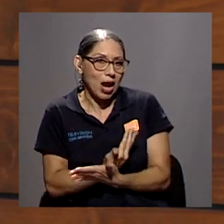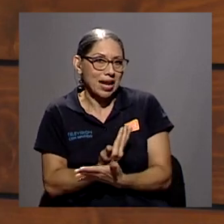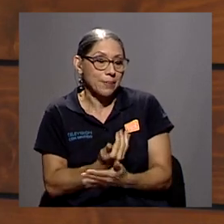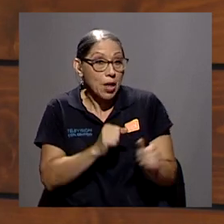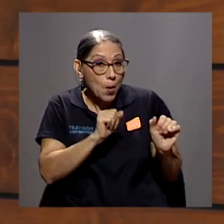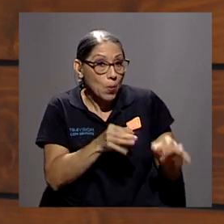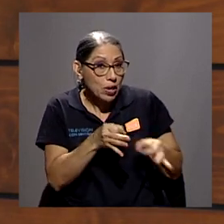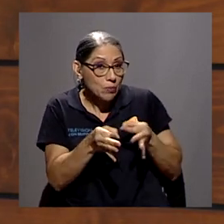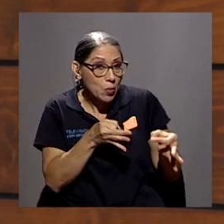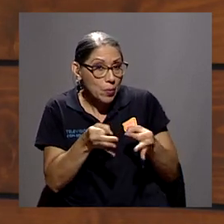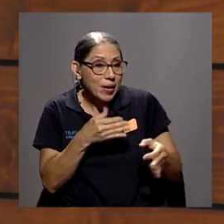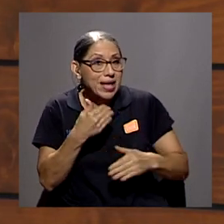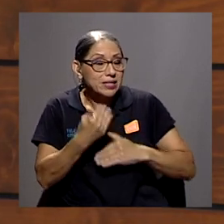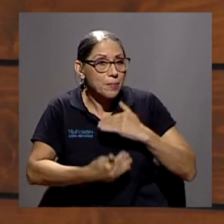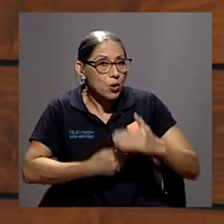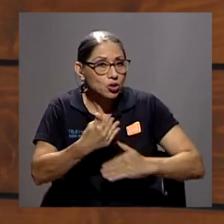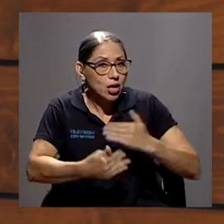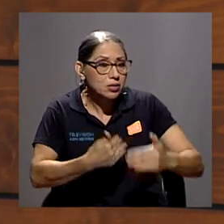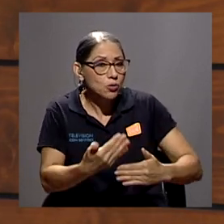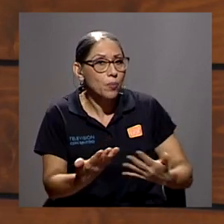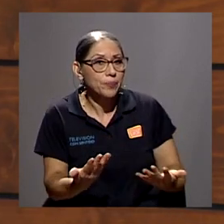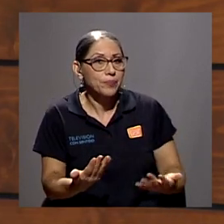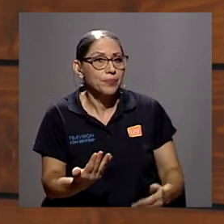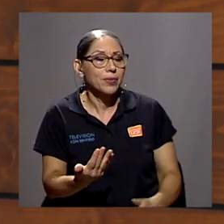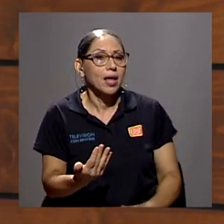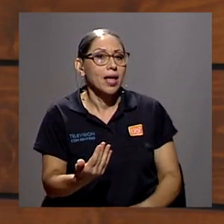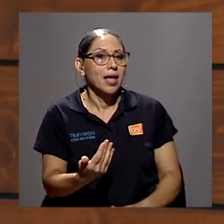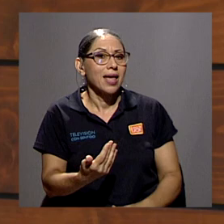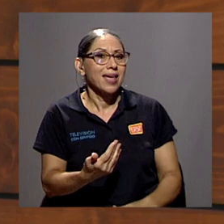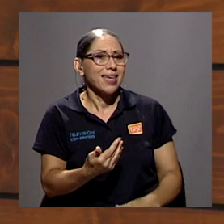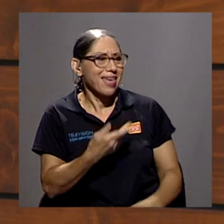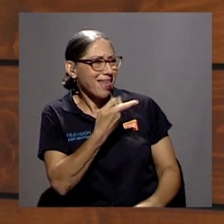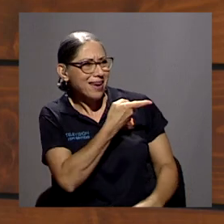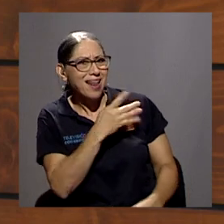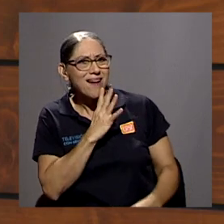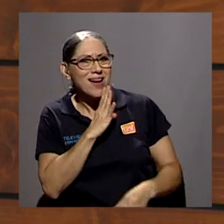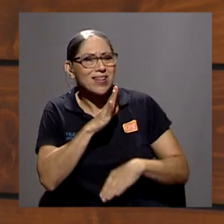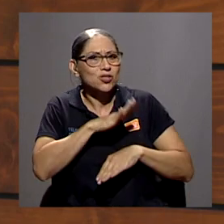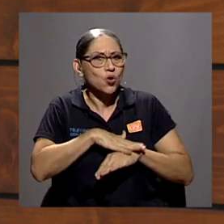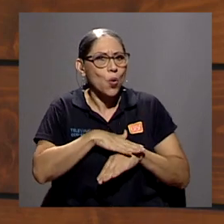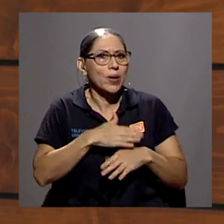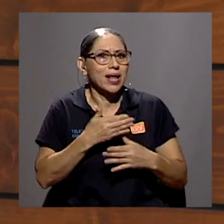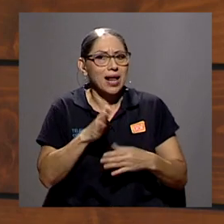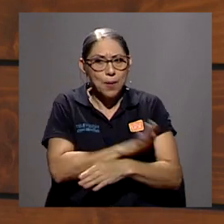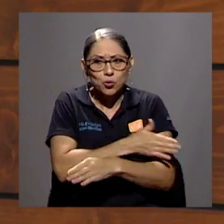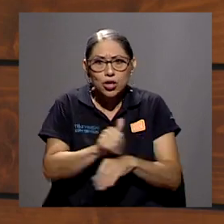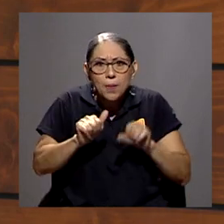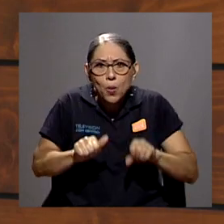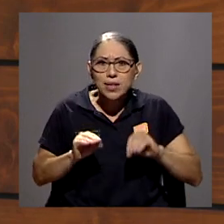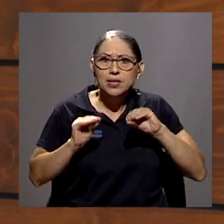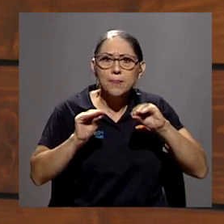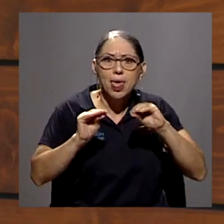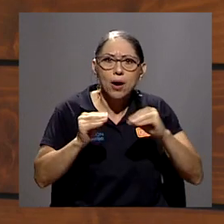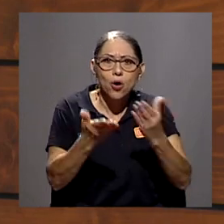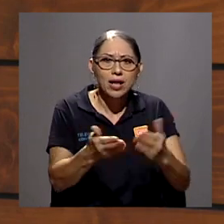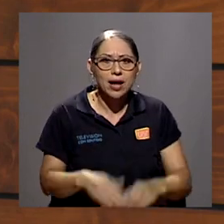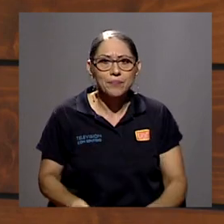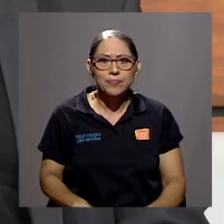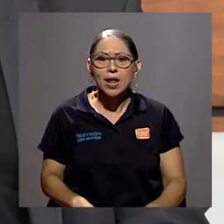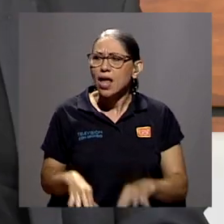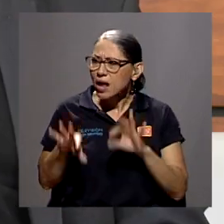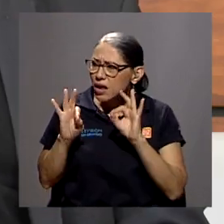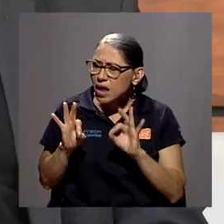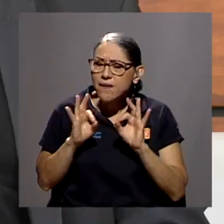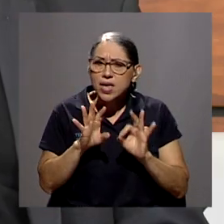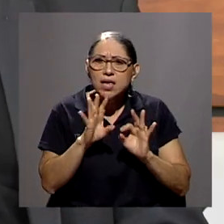desde ese proceso qué danielle hablaba de lo pedagógico que podemos hacer de la música hacia la gente que bien que toca ese tema